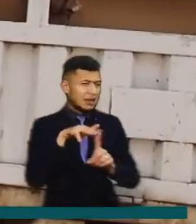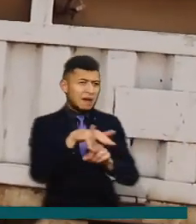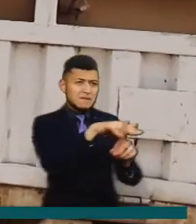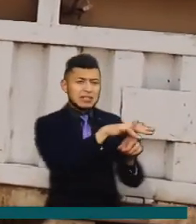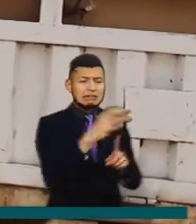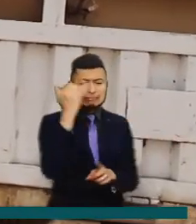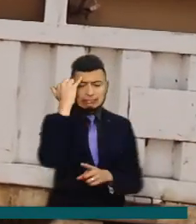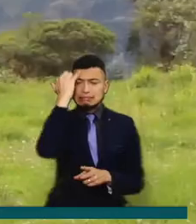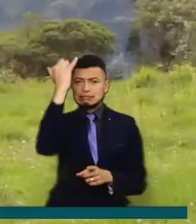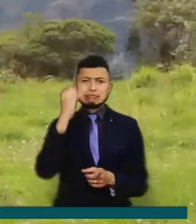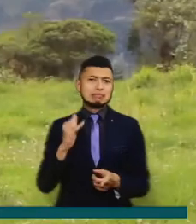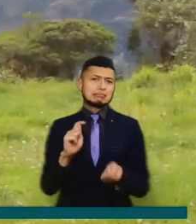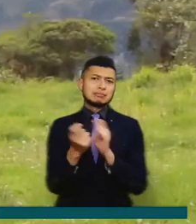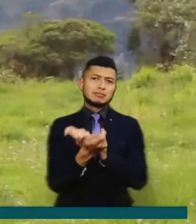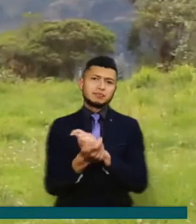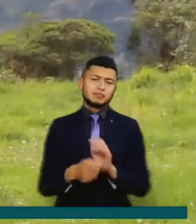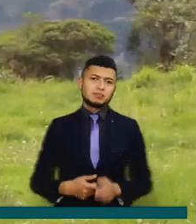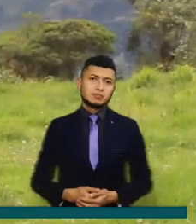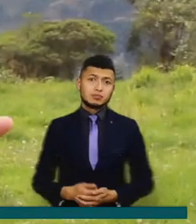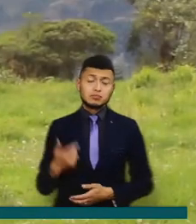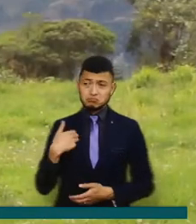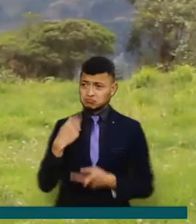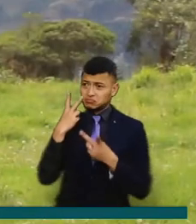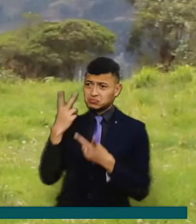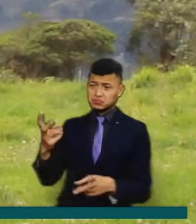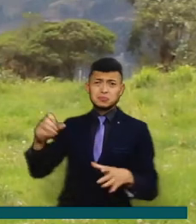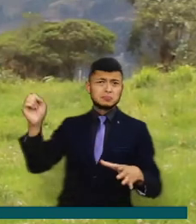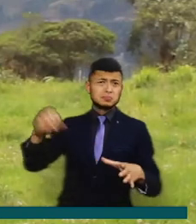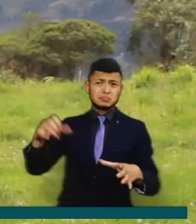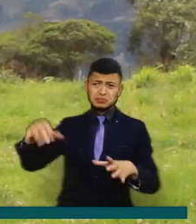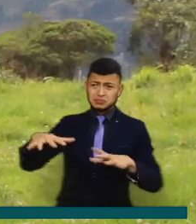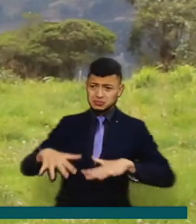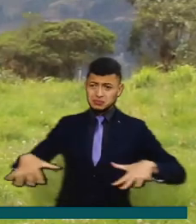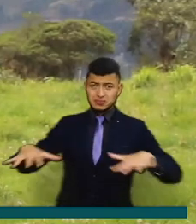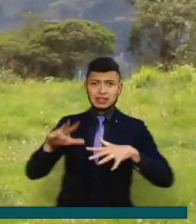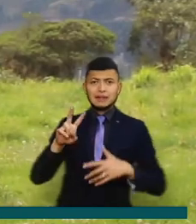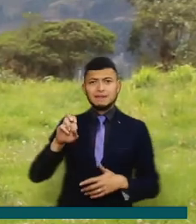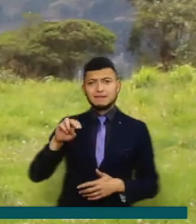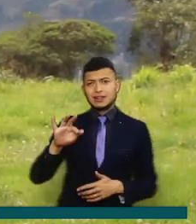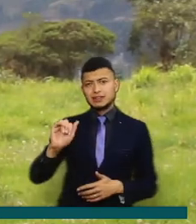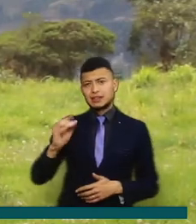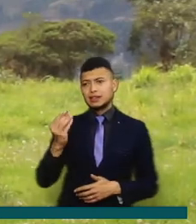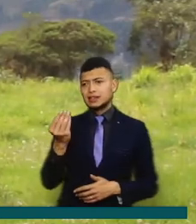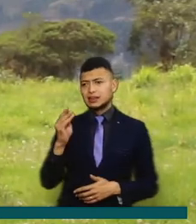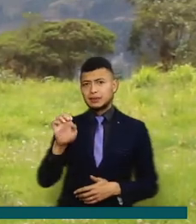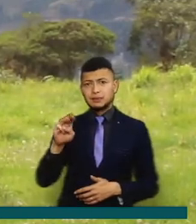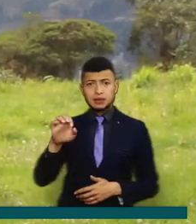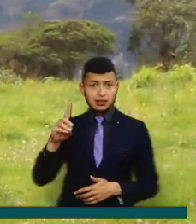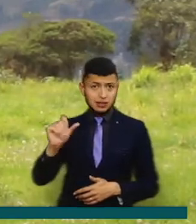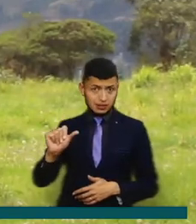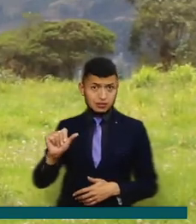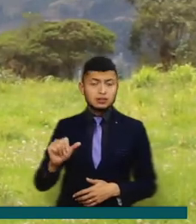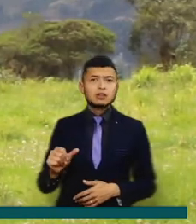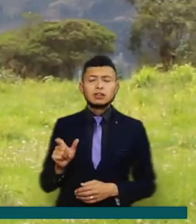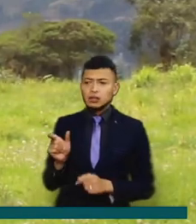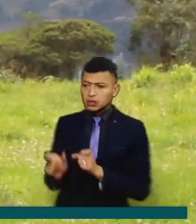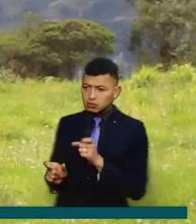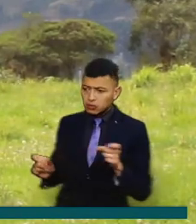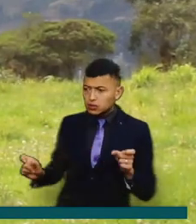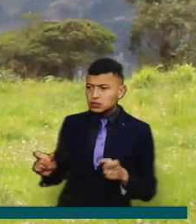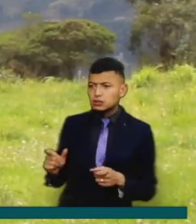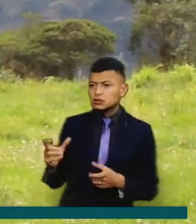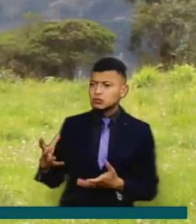prácticas ocasiona. Empiezo a ver la cantidad de residuos que se producían en Venta Quemada, solamente recogiéndolo al 20% de la